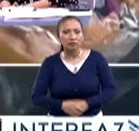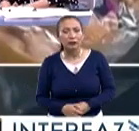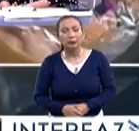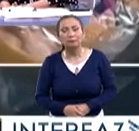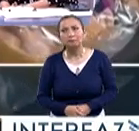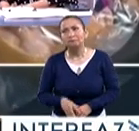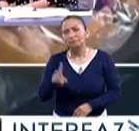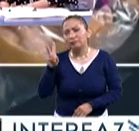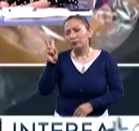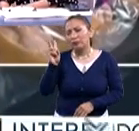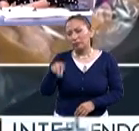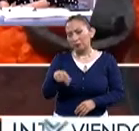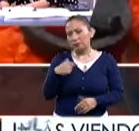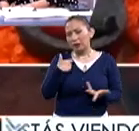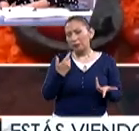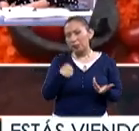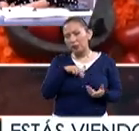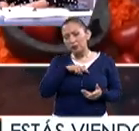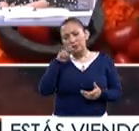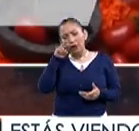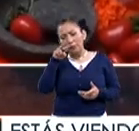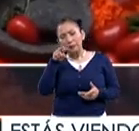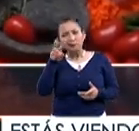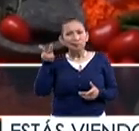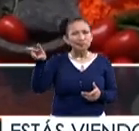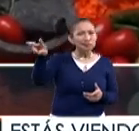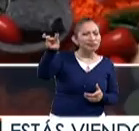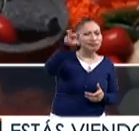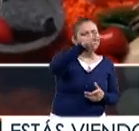En definitiva, estamos en una realidad